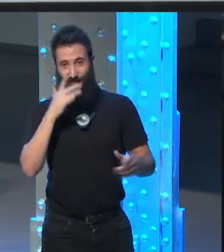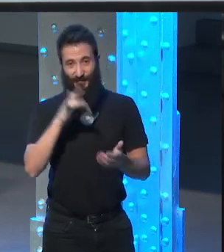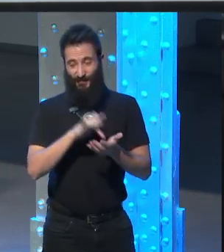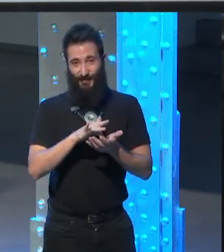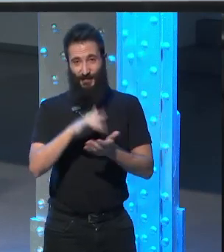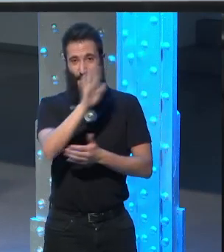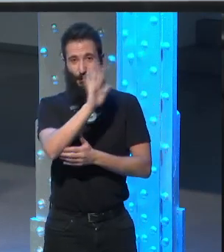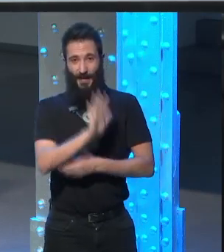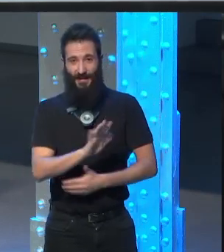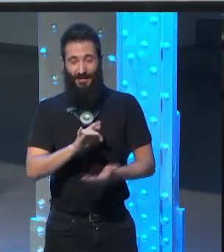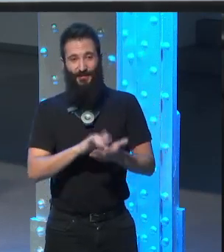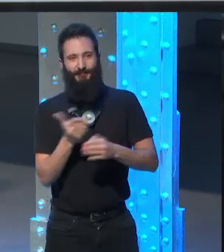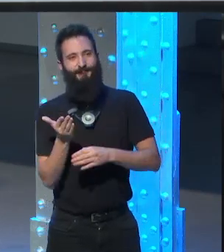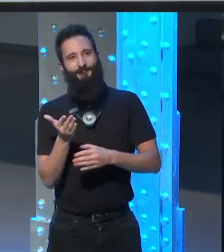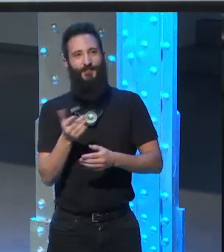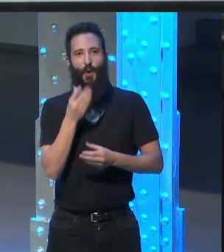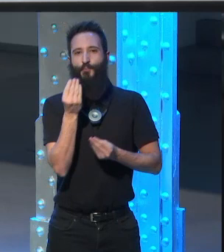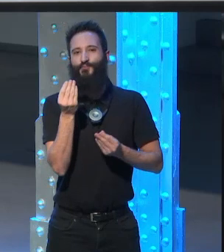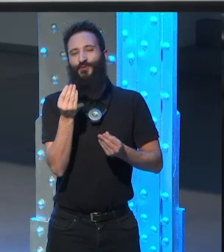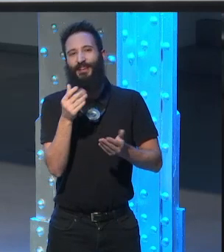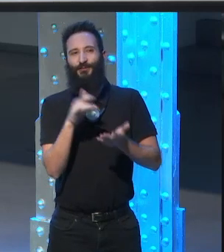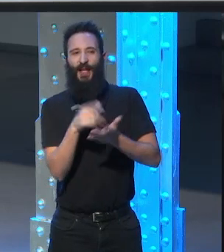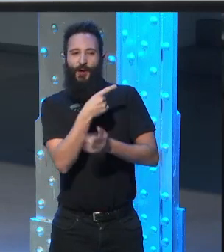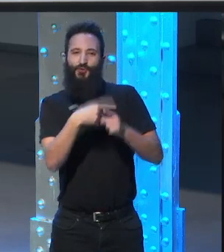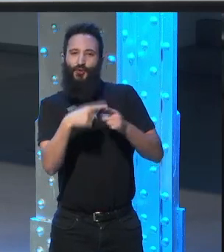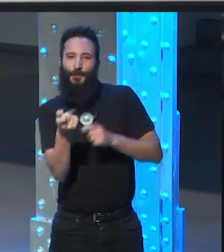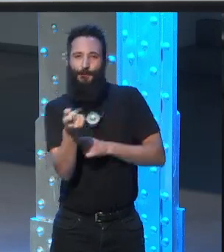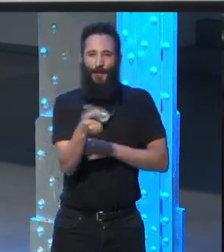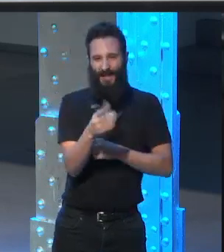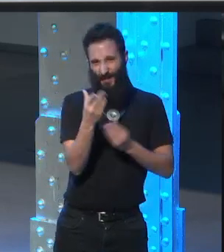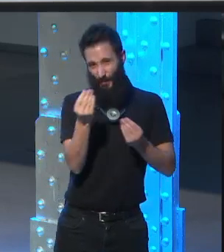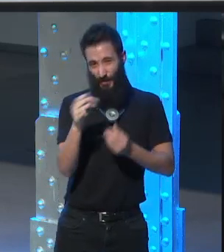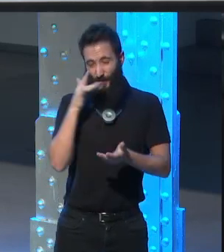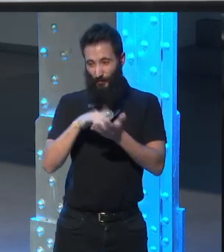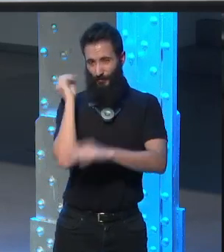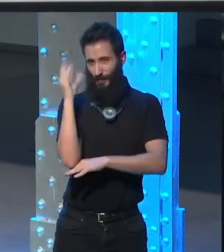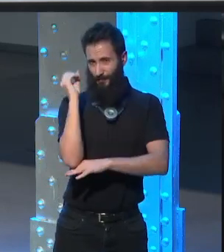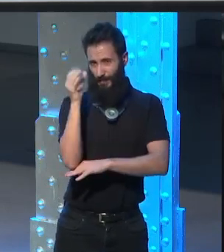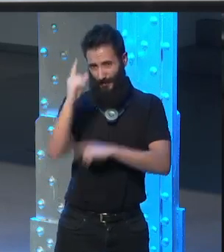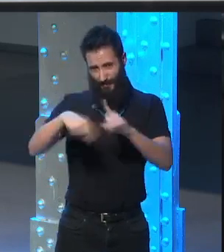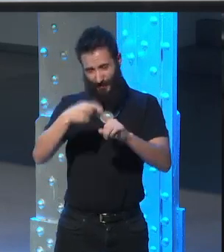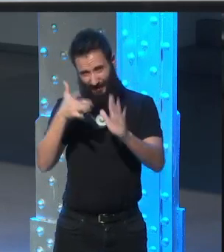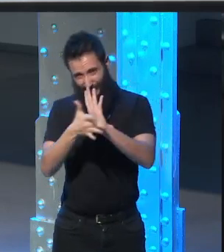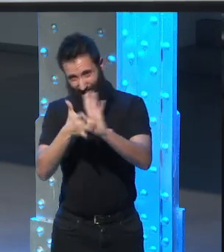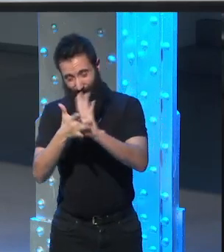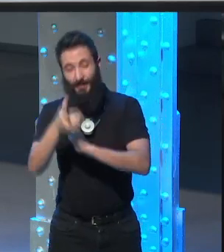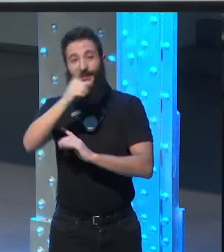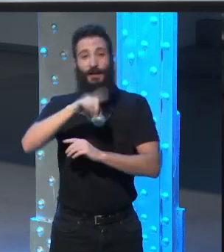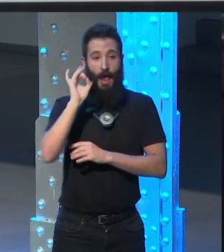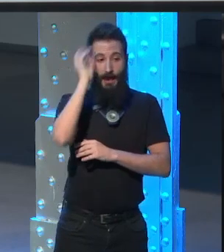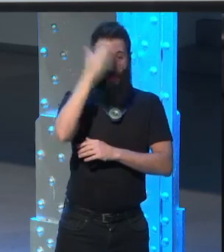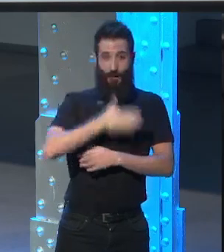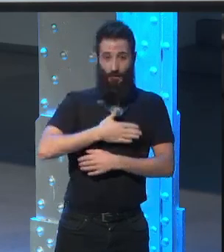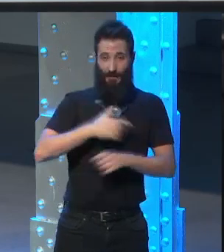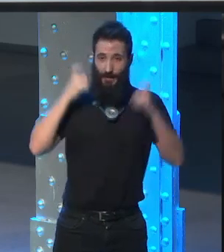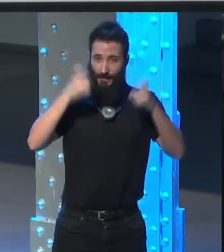que presentan muchas similitudes, que ya lo veremos a lo largo del coloquio. Y nuestra idea era establecer un